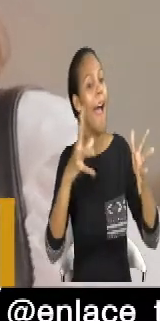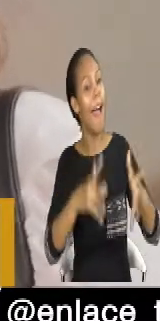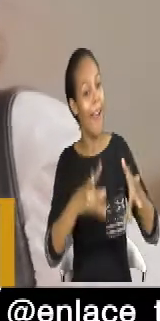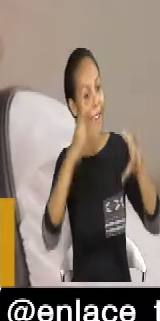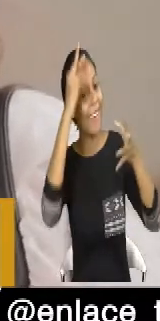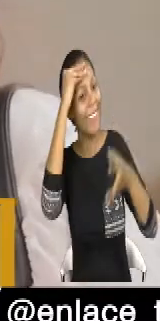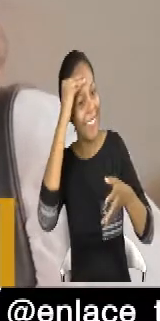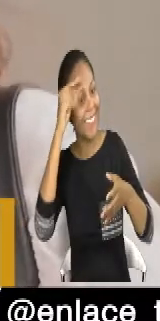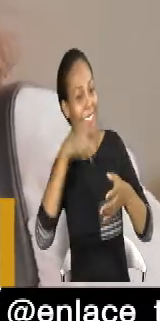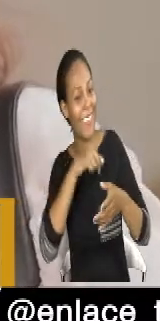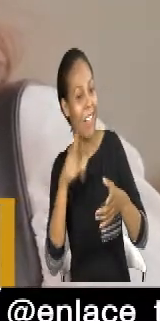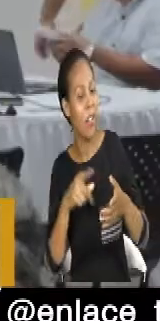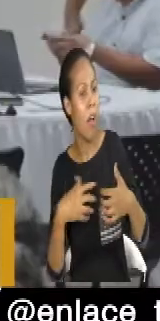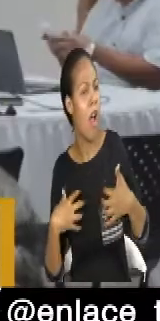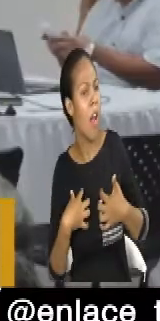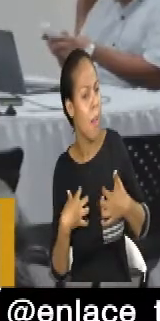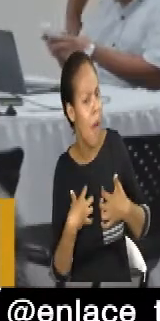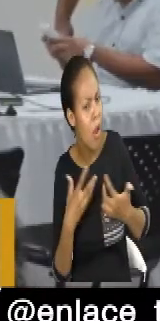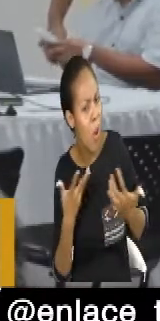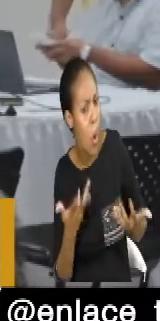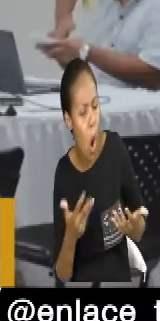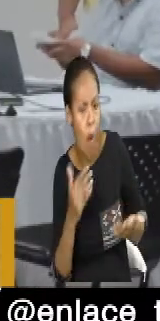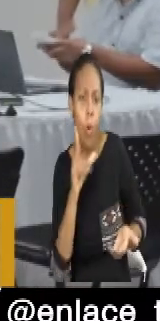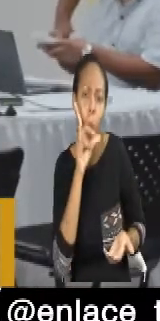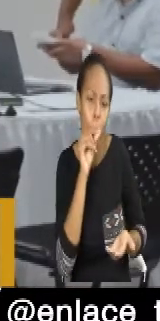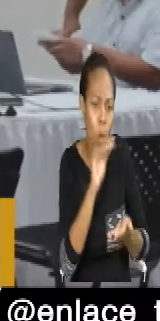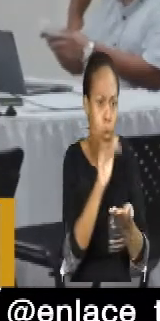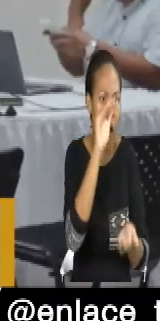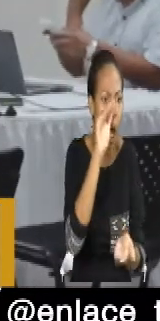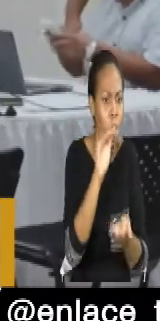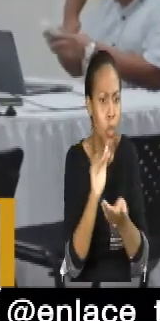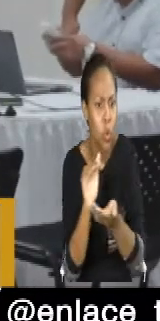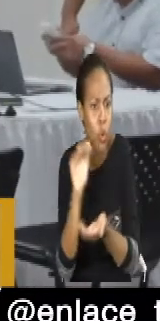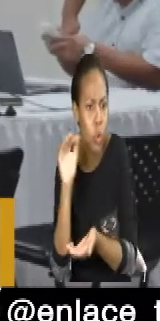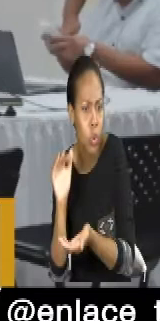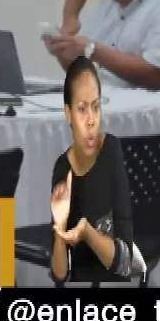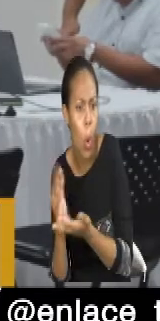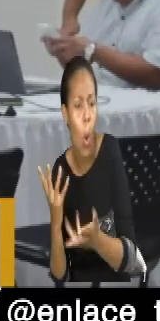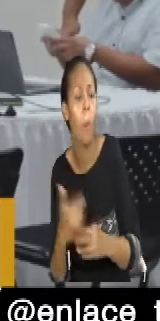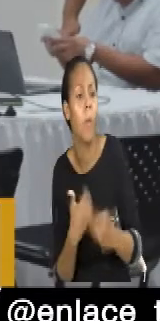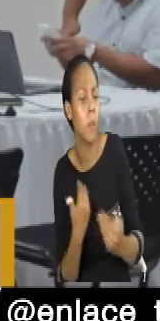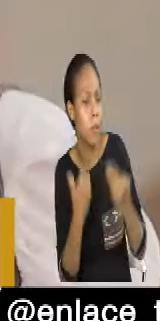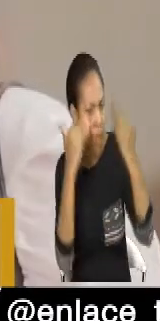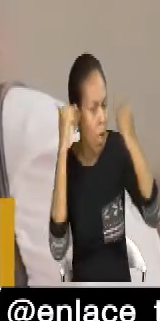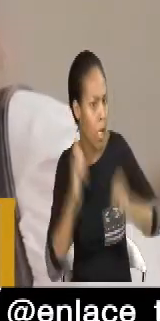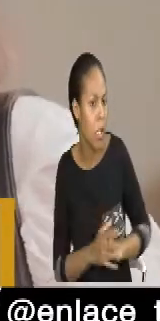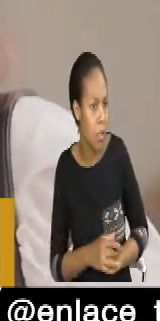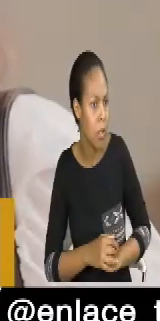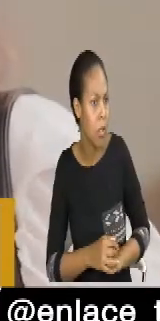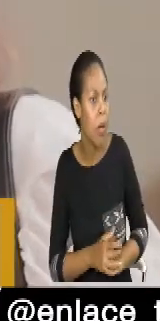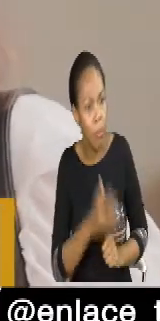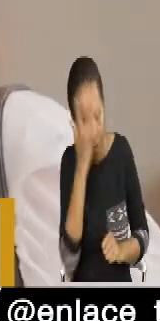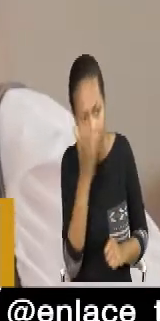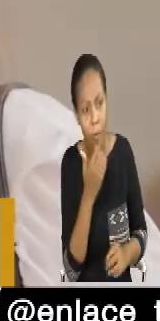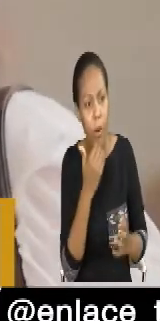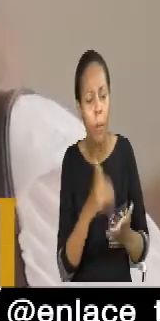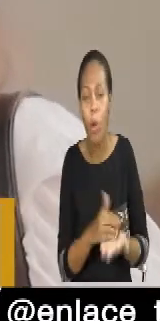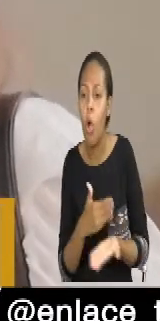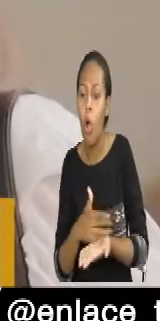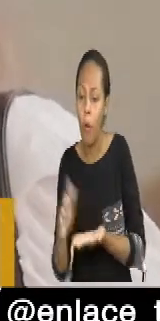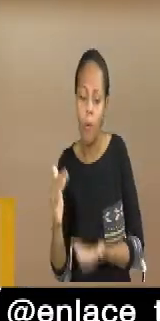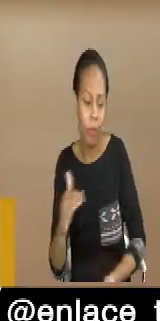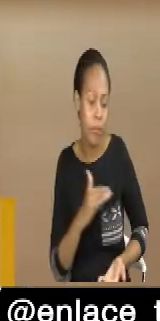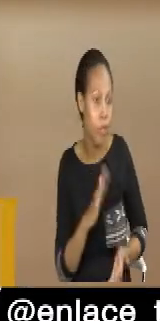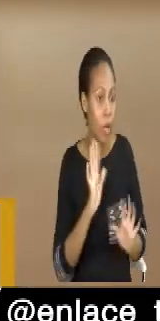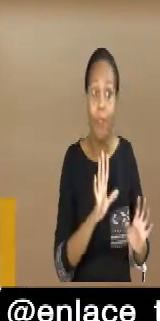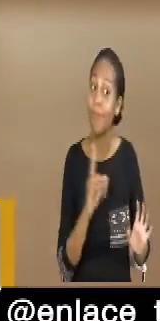qué clase de pollo, que todo lo que nos está enseñando es muy productivo, porque el todo no es comprar y tenerlo, sino saberlo